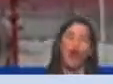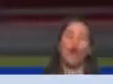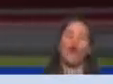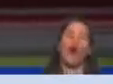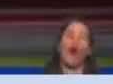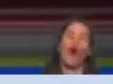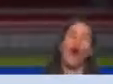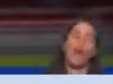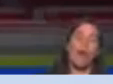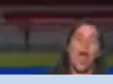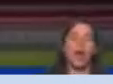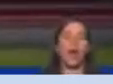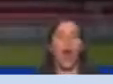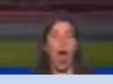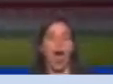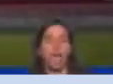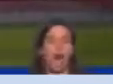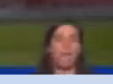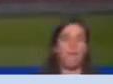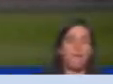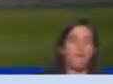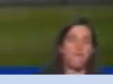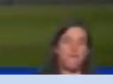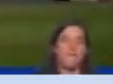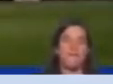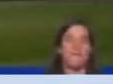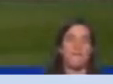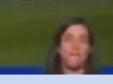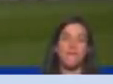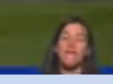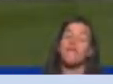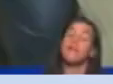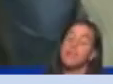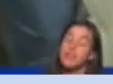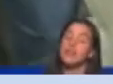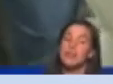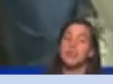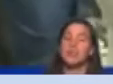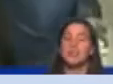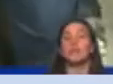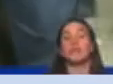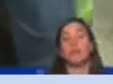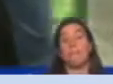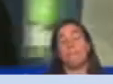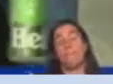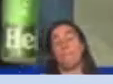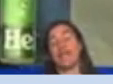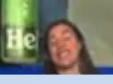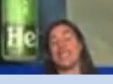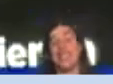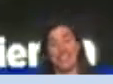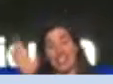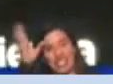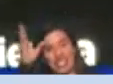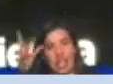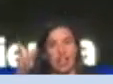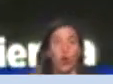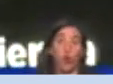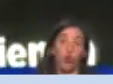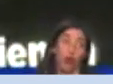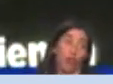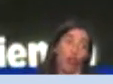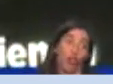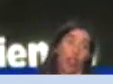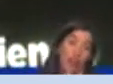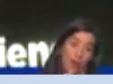Hay quienes presionan dentro de la AFA también. El presidente Fassi de Talleres, justamente rival de River esta noche, es